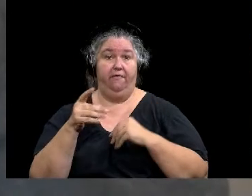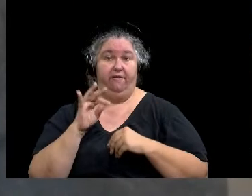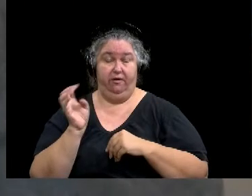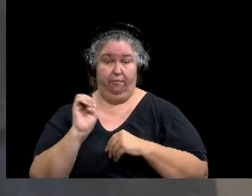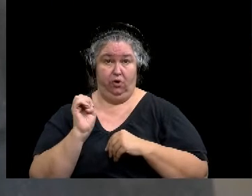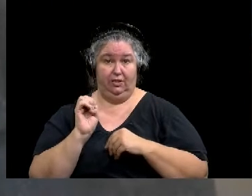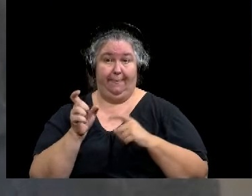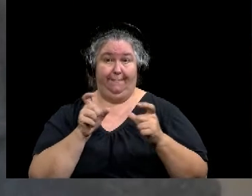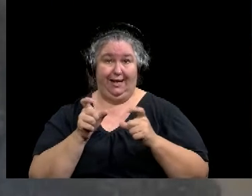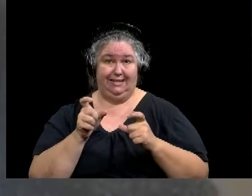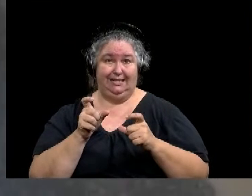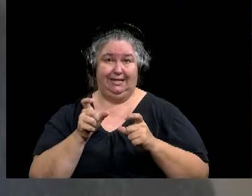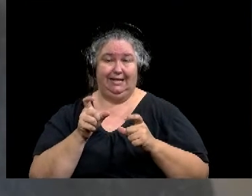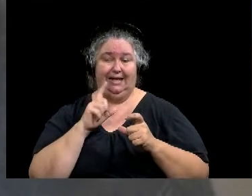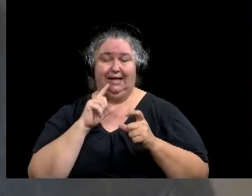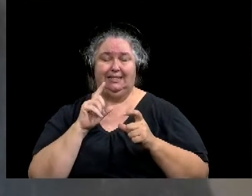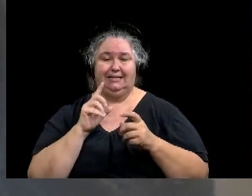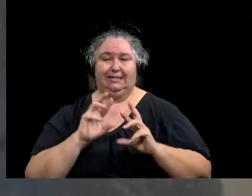vacunas